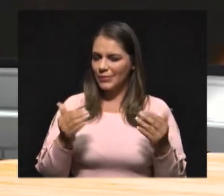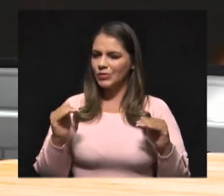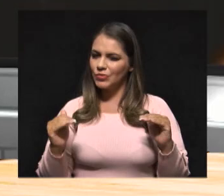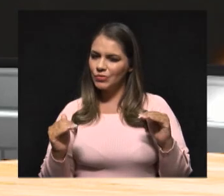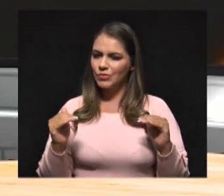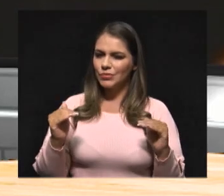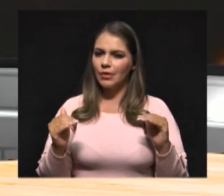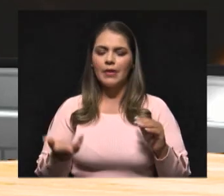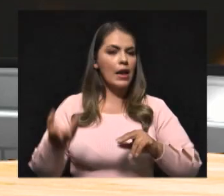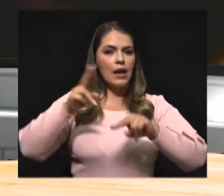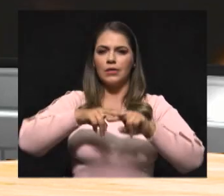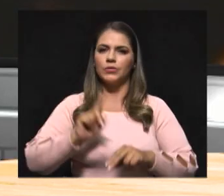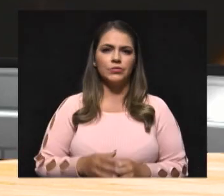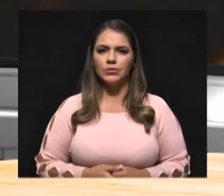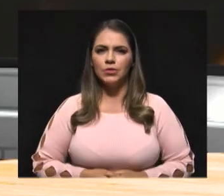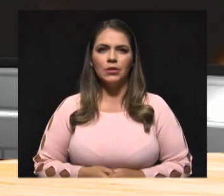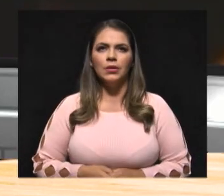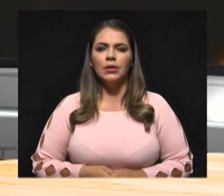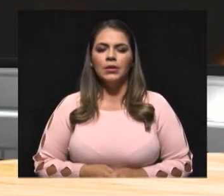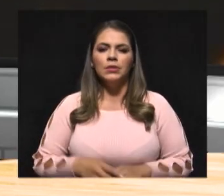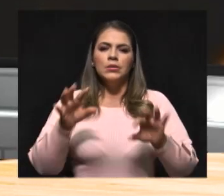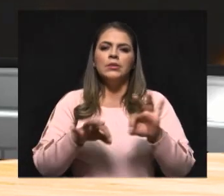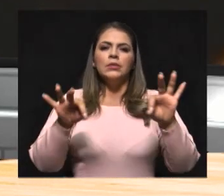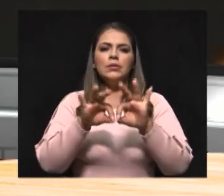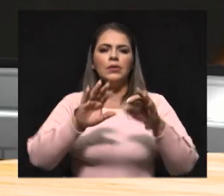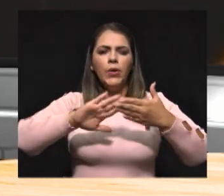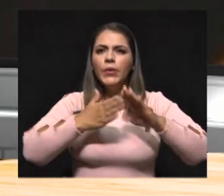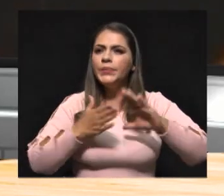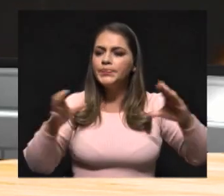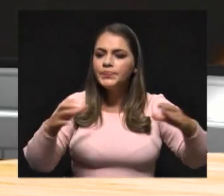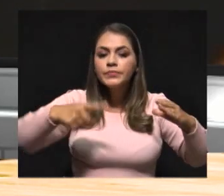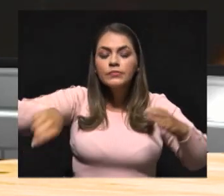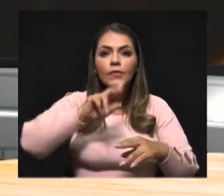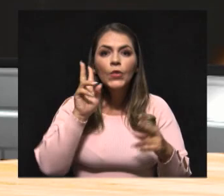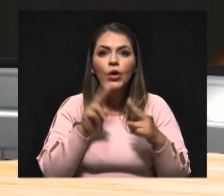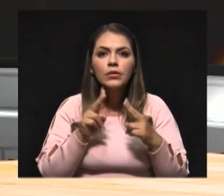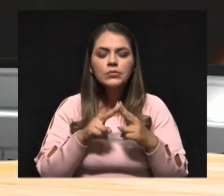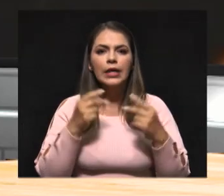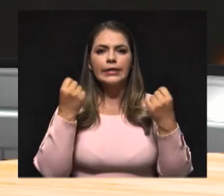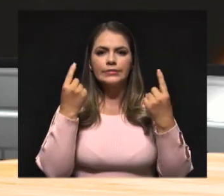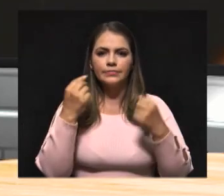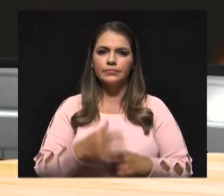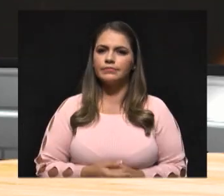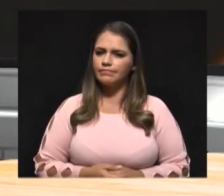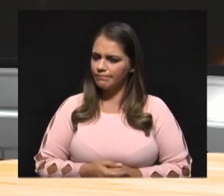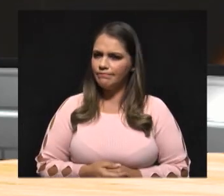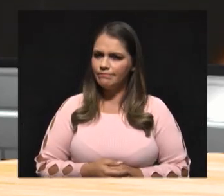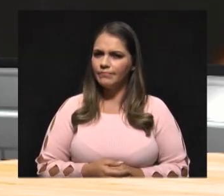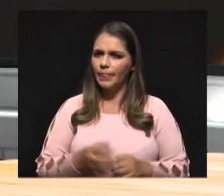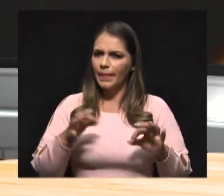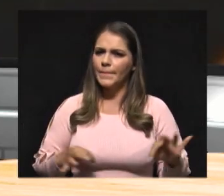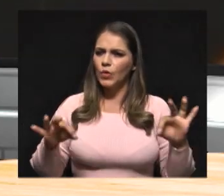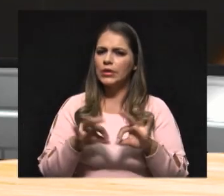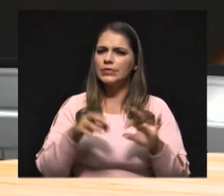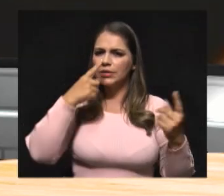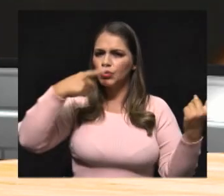muy importante que la comunidad comprenda conozca se eduque y comparta la importancia que tiene